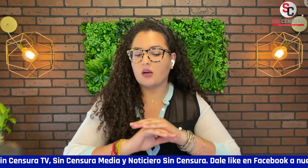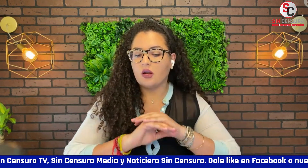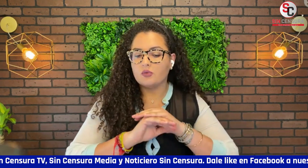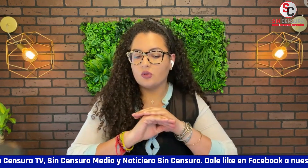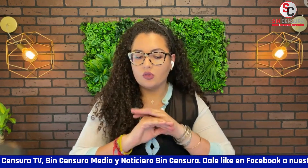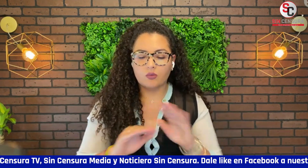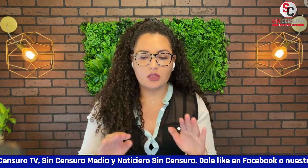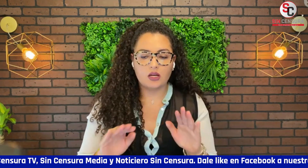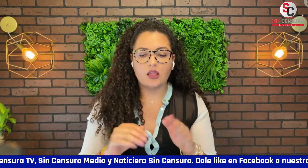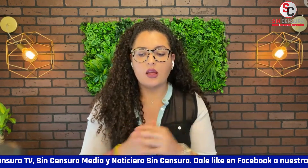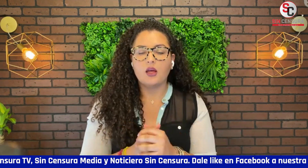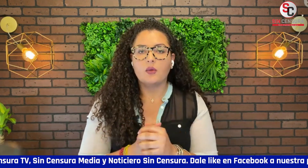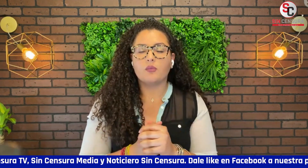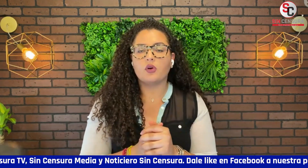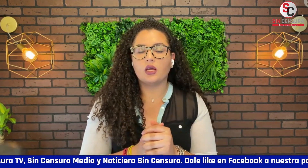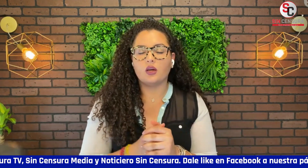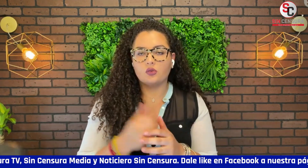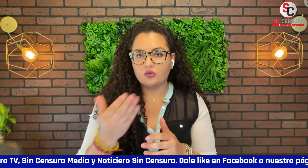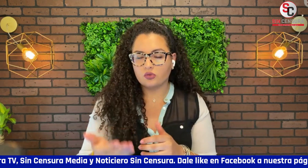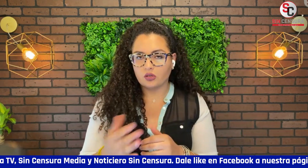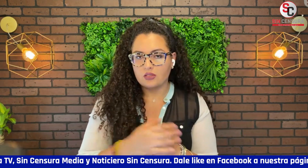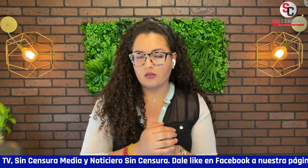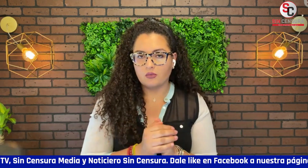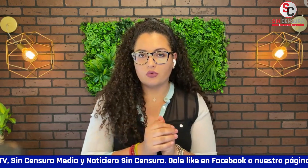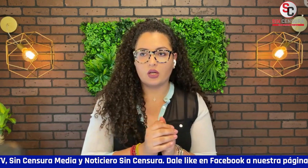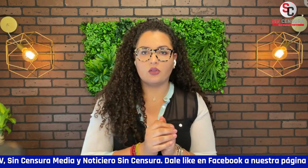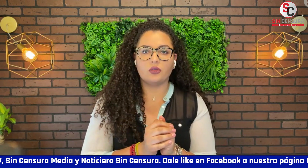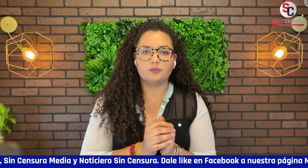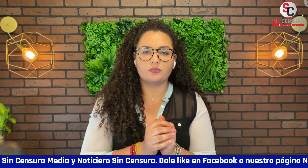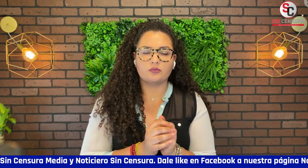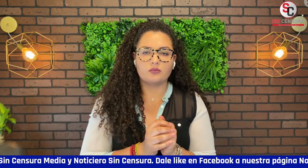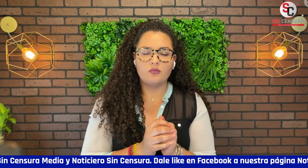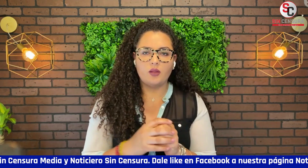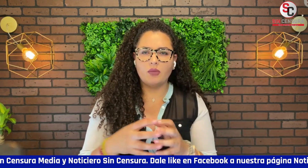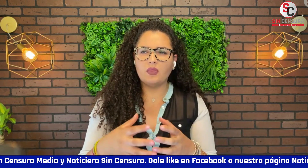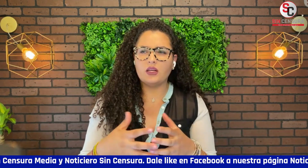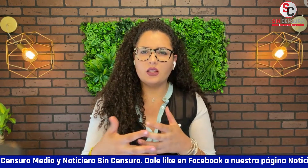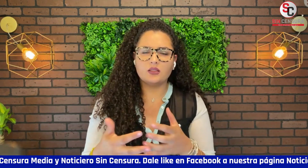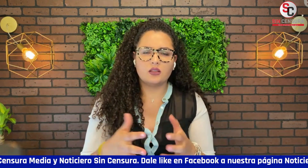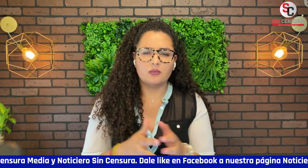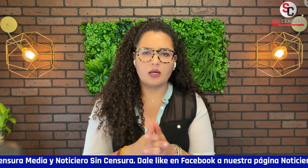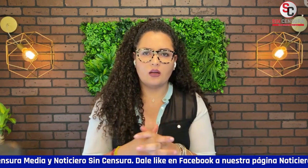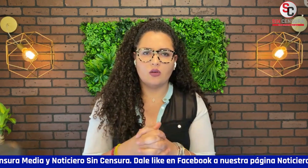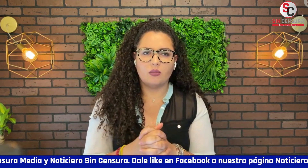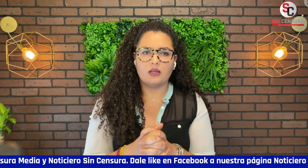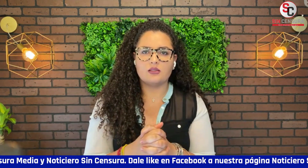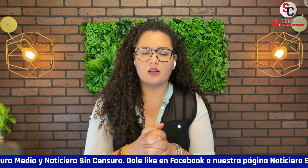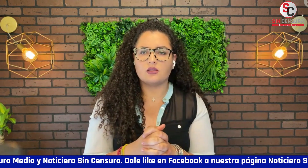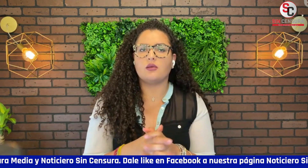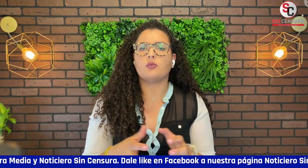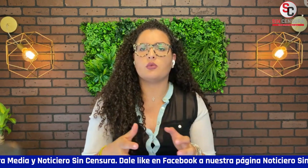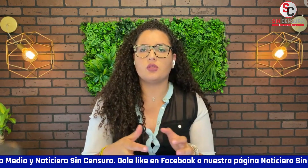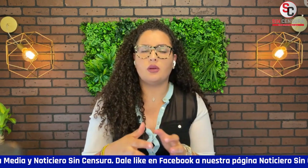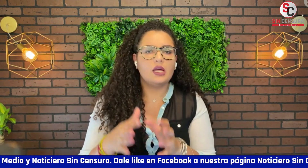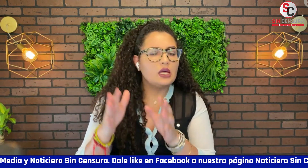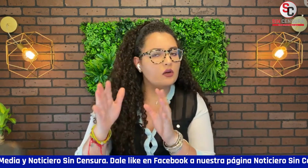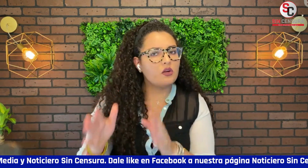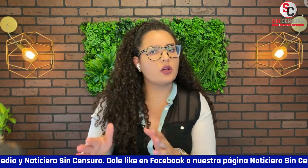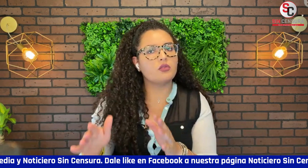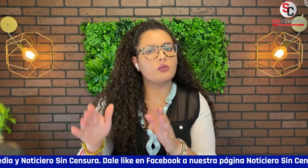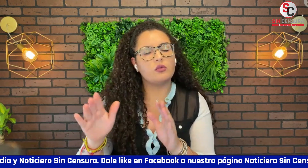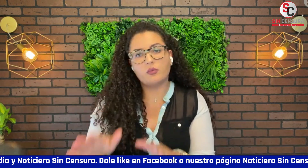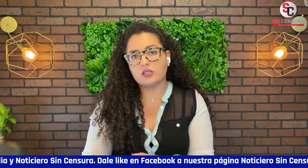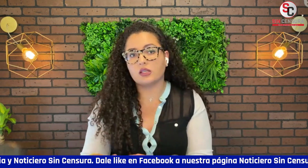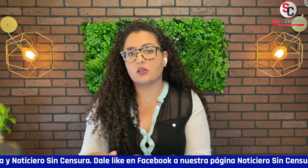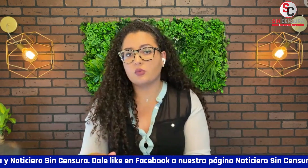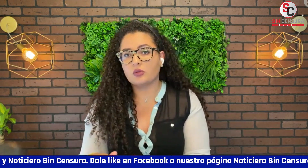no dijeron absolutamente nada porque justo estaban buscando mantener este tema lo más reservado posible, y el